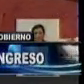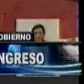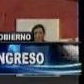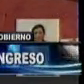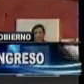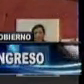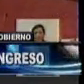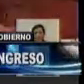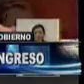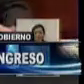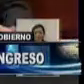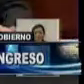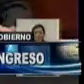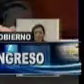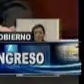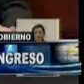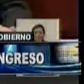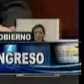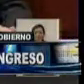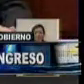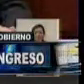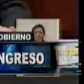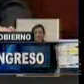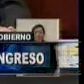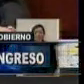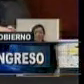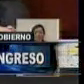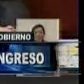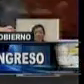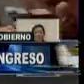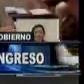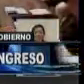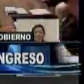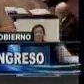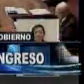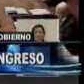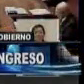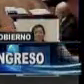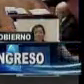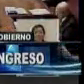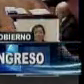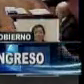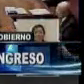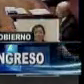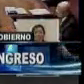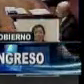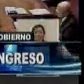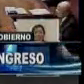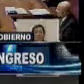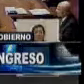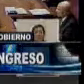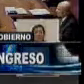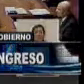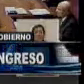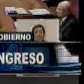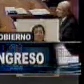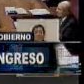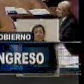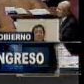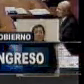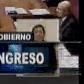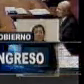crecimiento económico. Además, se ha comprometido en que todos los peruanos tengan los mismos derechos, tienen el acceso a salud,